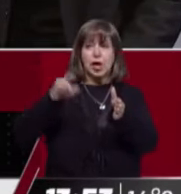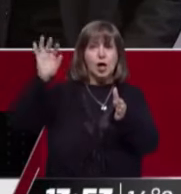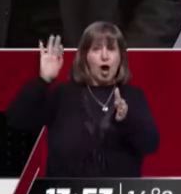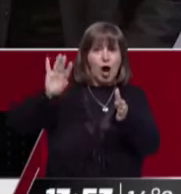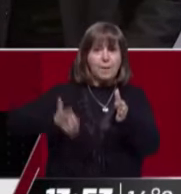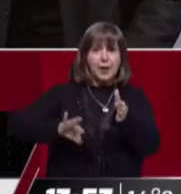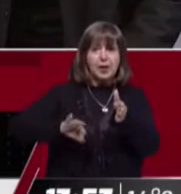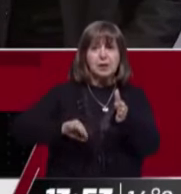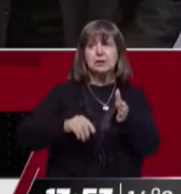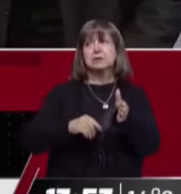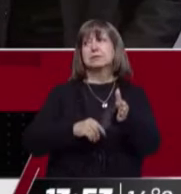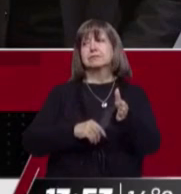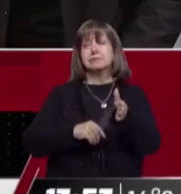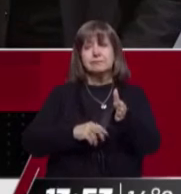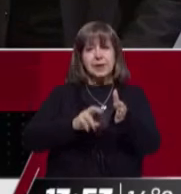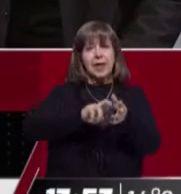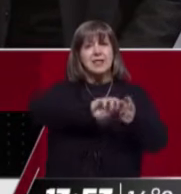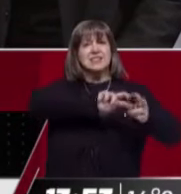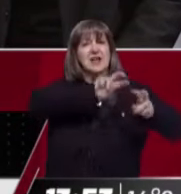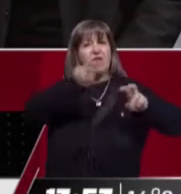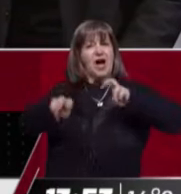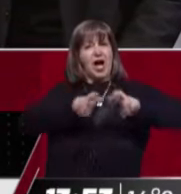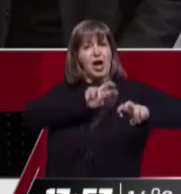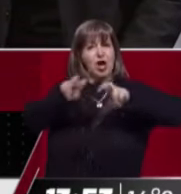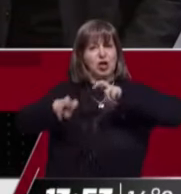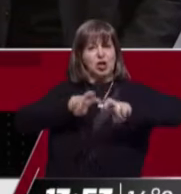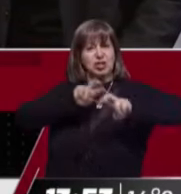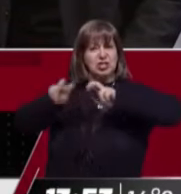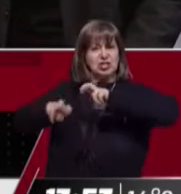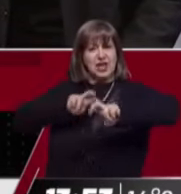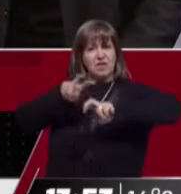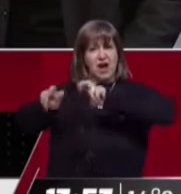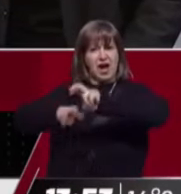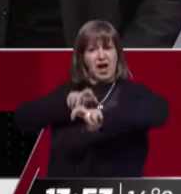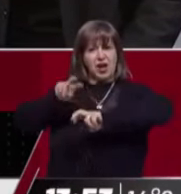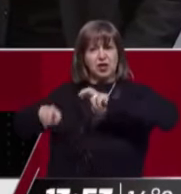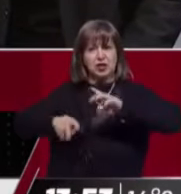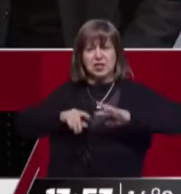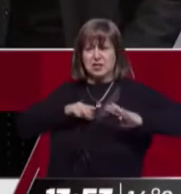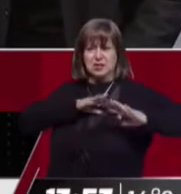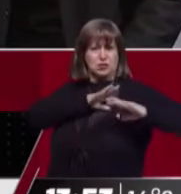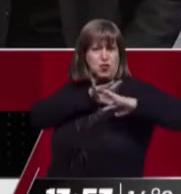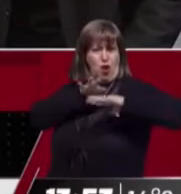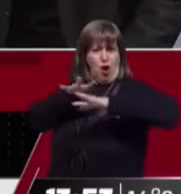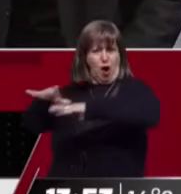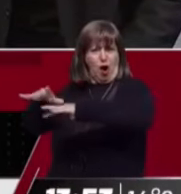esta situación dentro del barrio El Molino. Esto se está investigando y la policía está actuando de oficio en este momento.